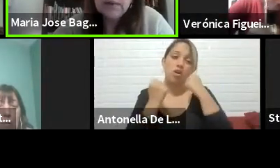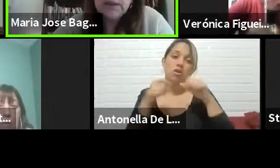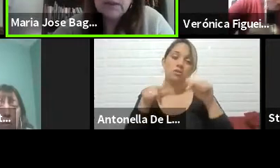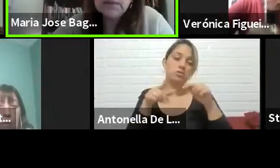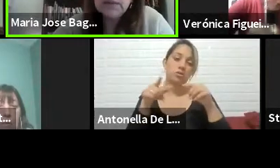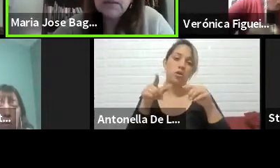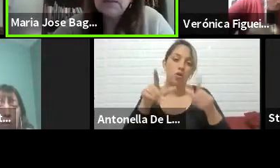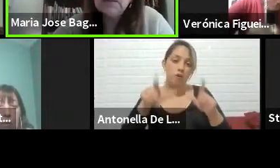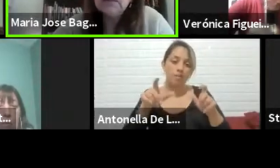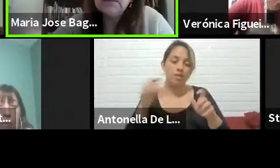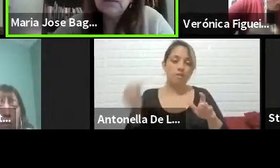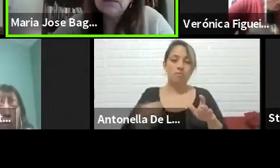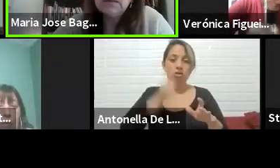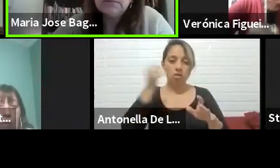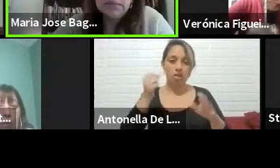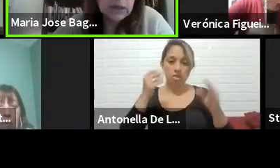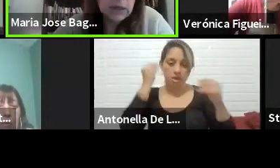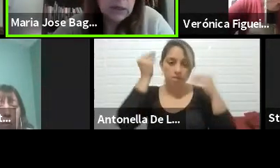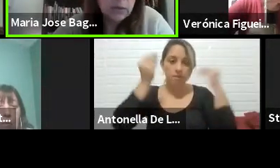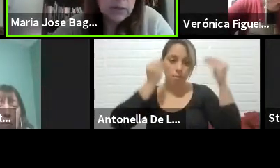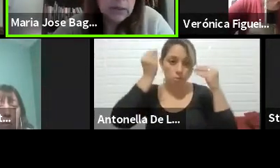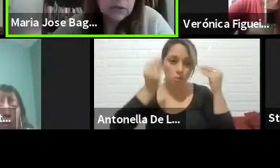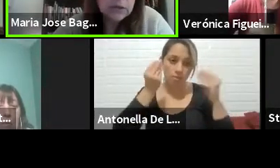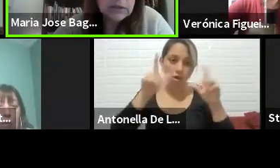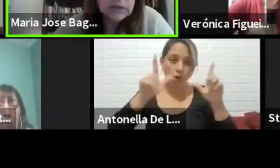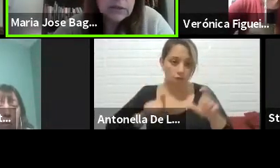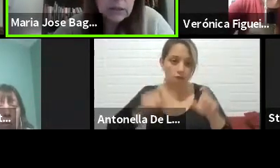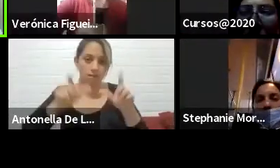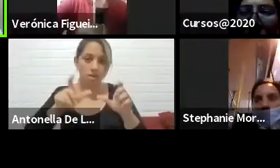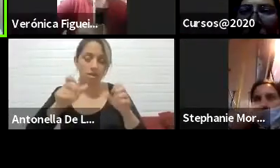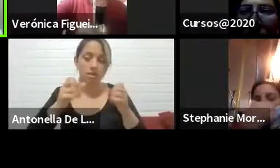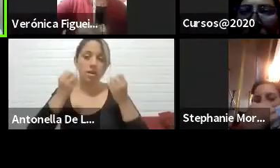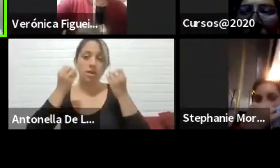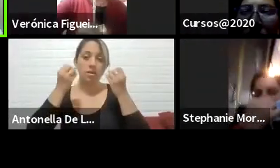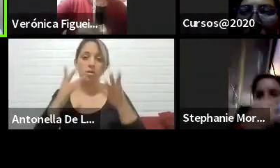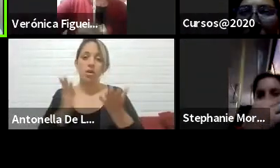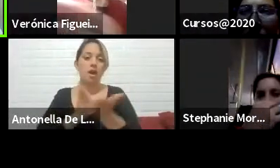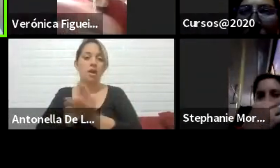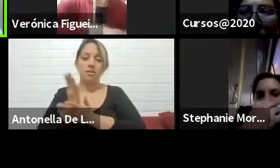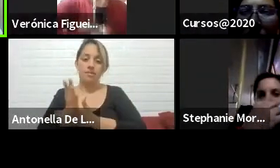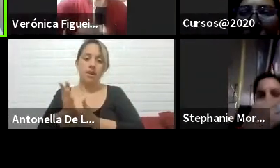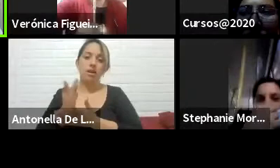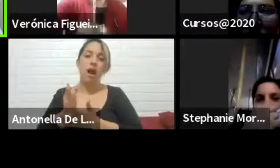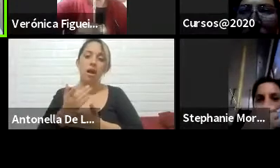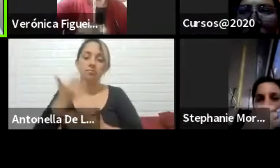preocupa, evidentemente, porque hay comentarios en ese sentido,